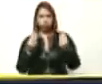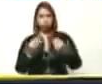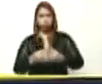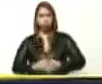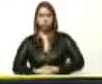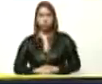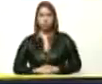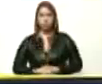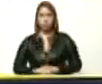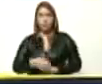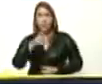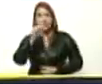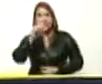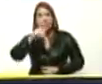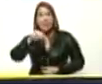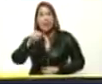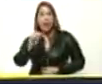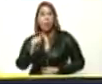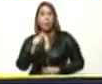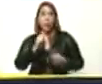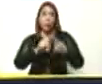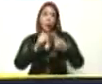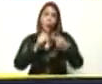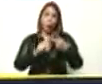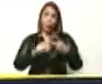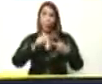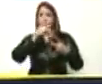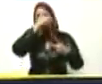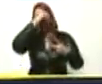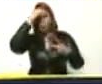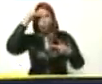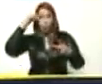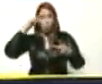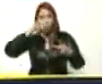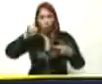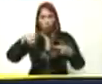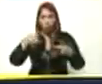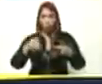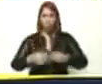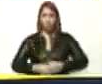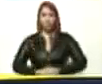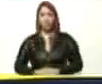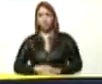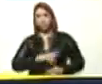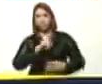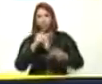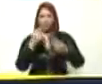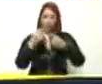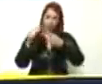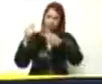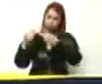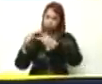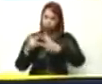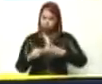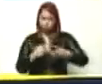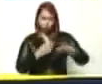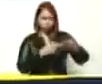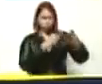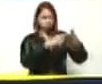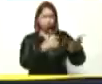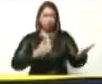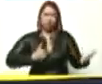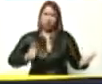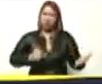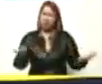a Ramos Alú, al Julio Borges, al otro, al otro, al otro, y al otro,